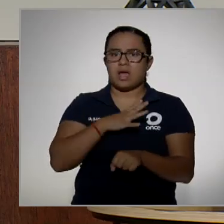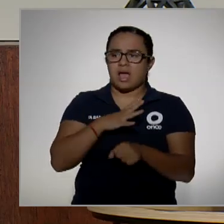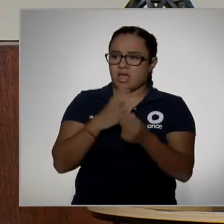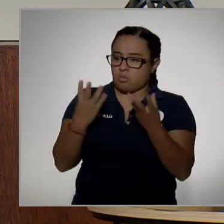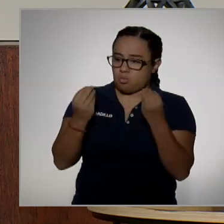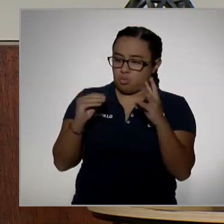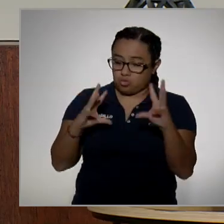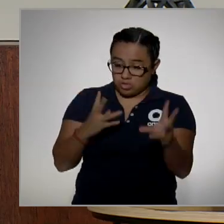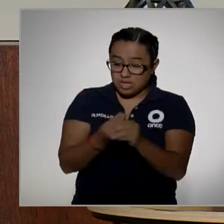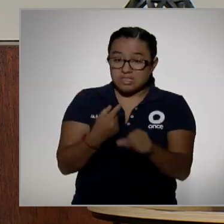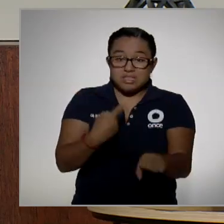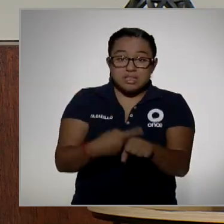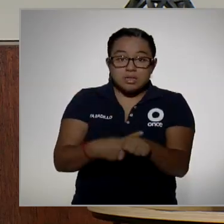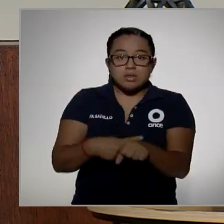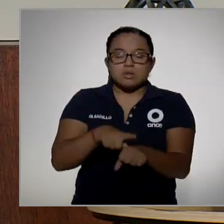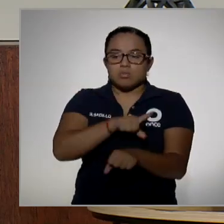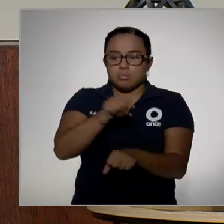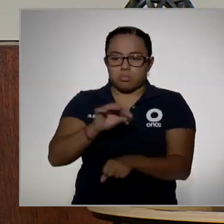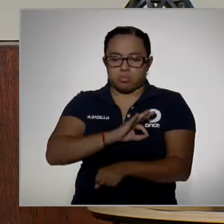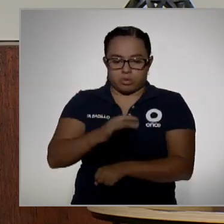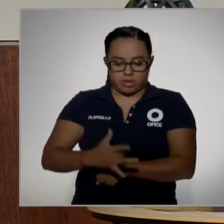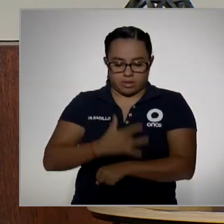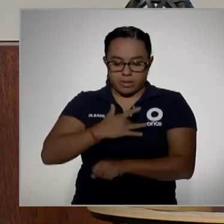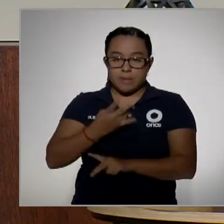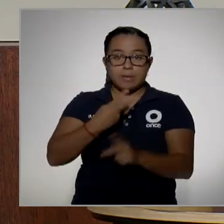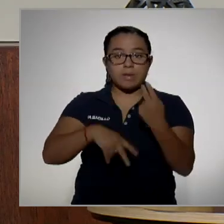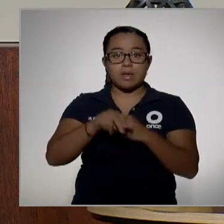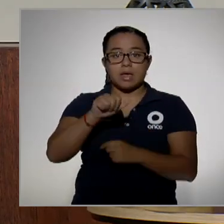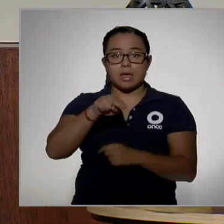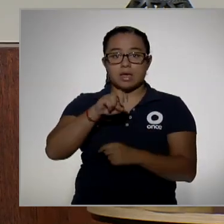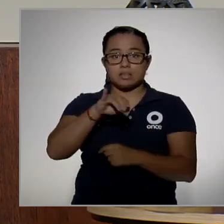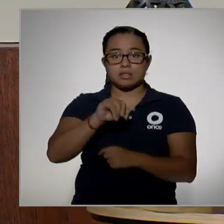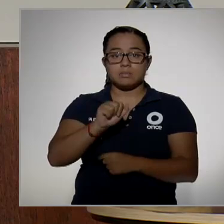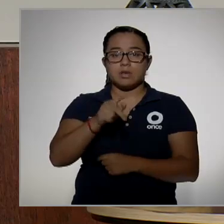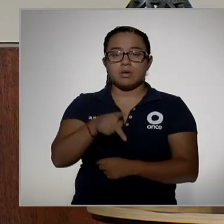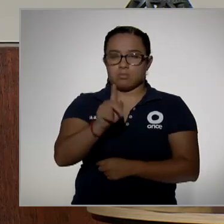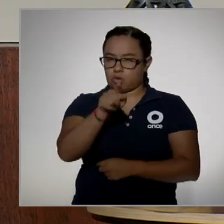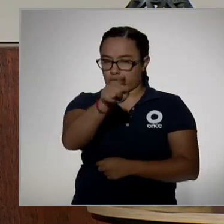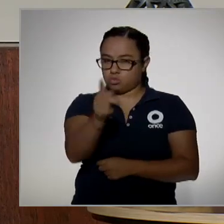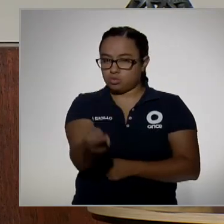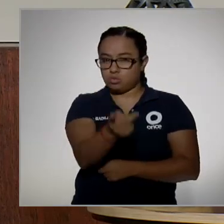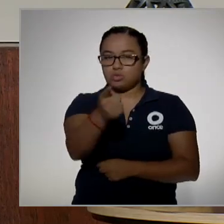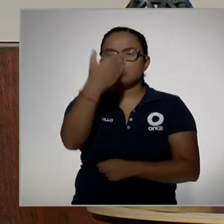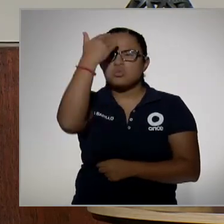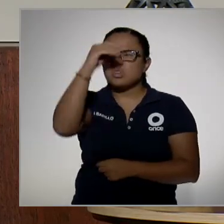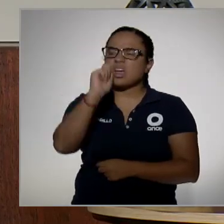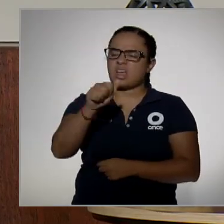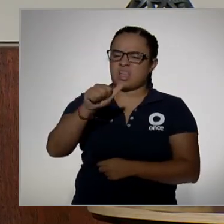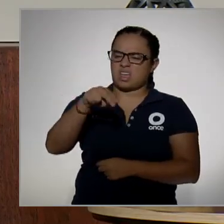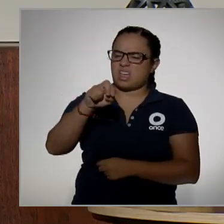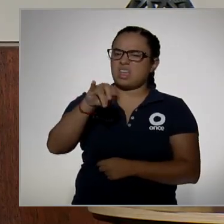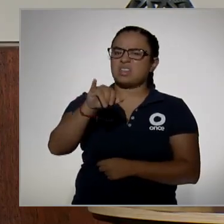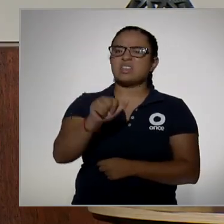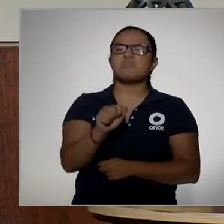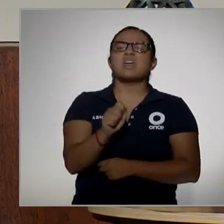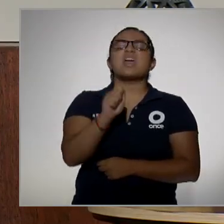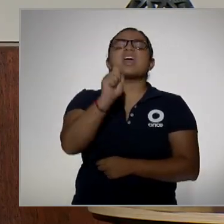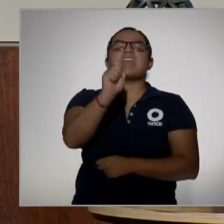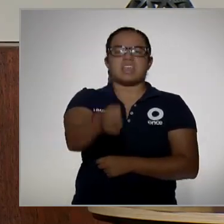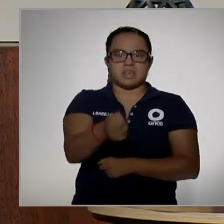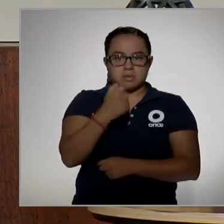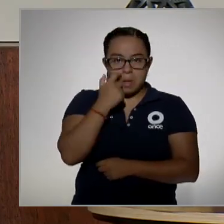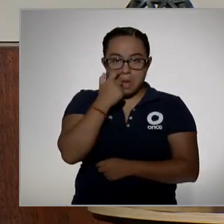pueden llegar a presentar anemia pero te pregunto a ti que estás en casa sabes que esa anemia qué quiere decir tener anemia